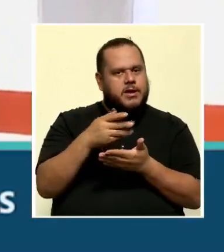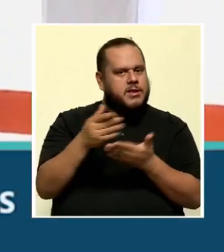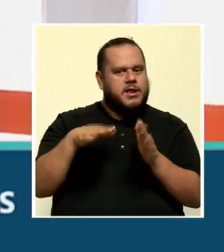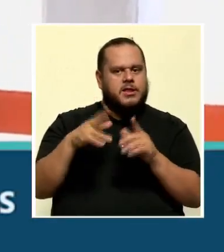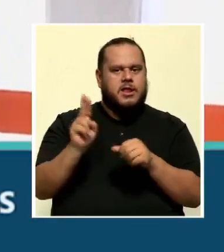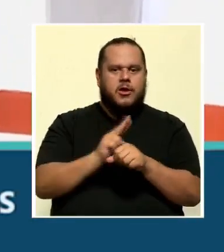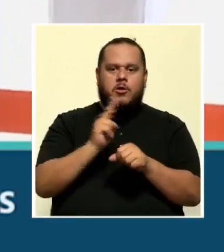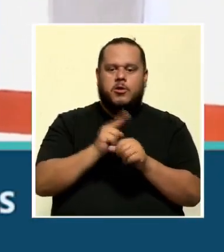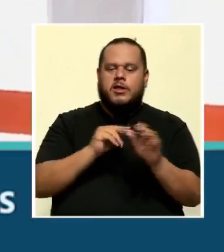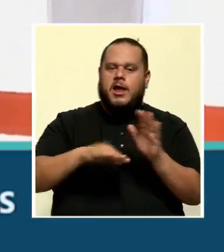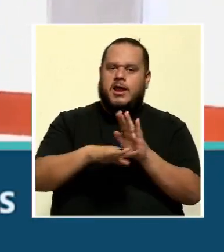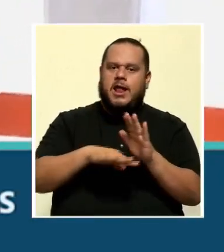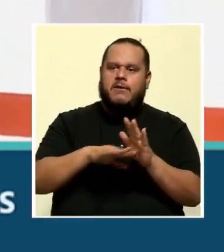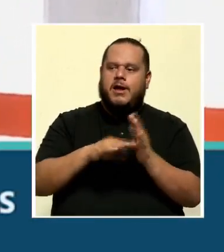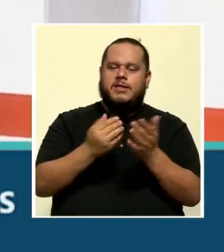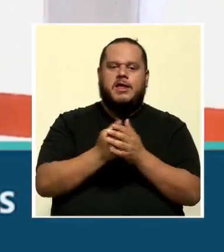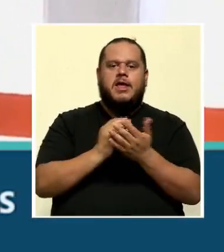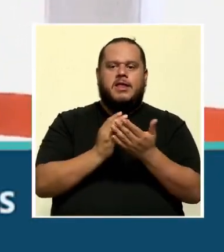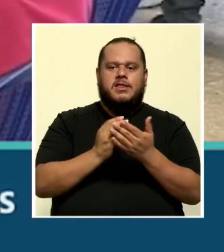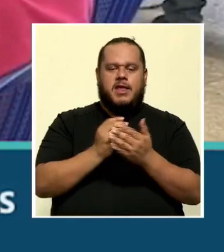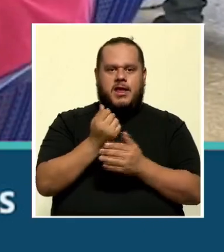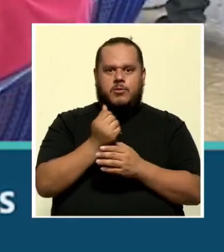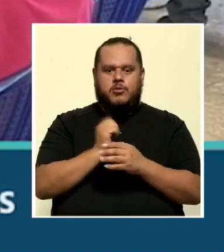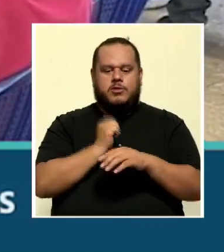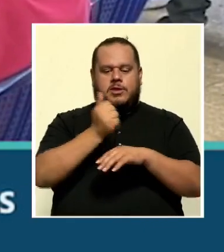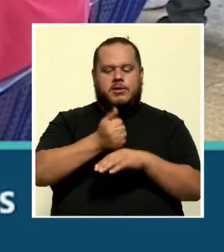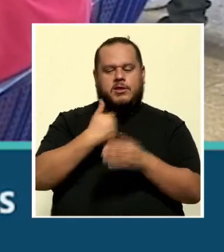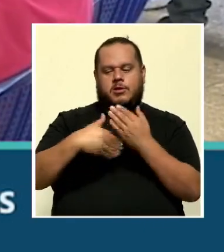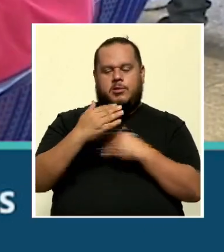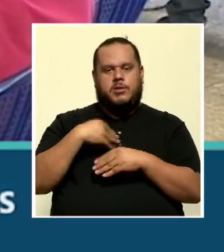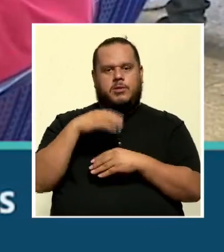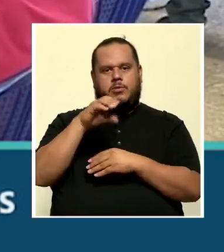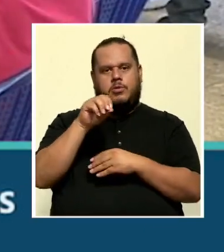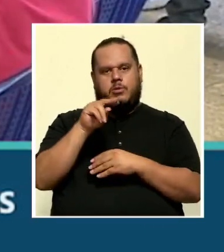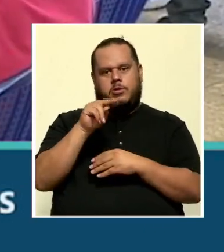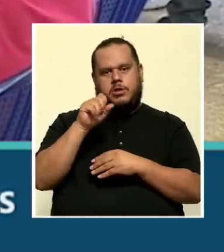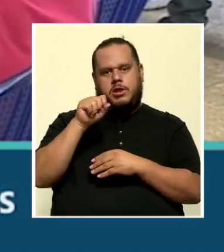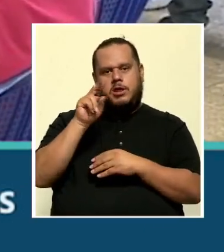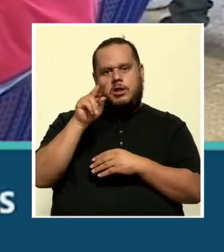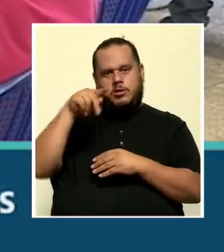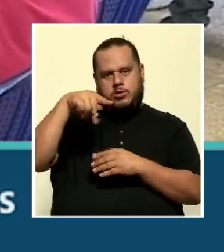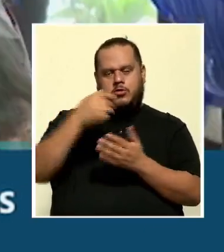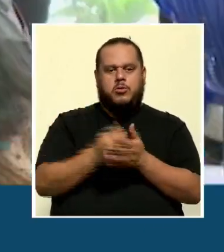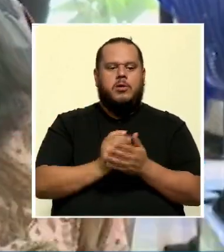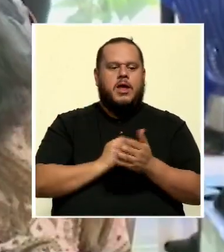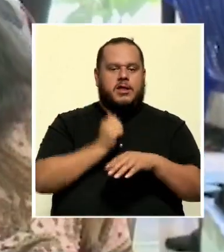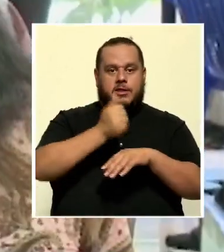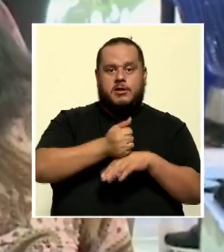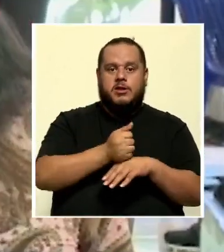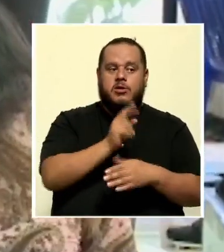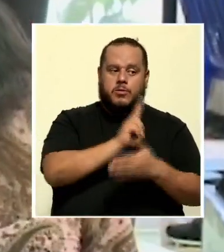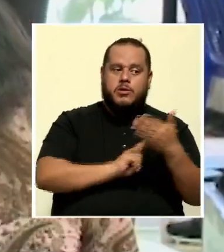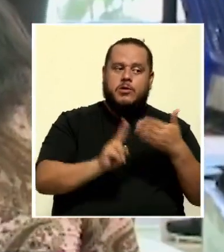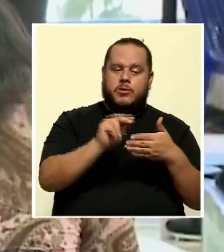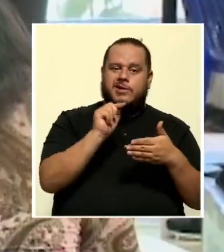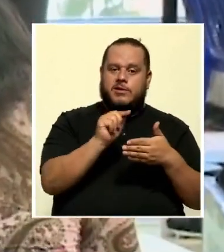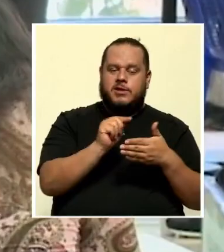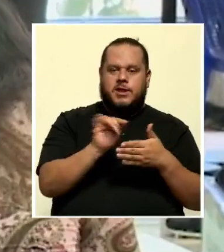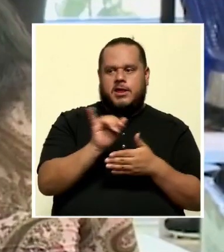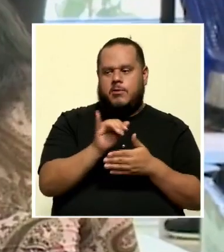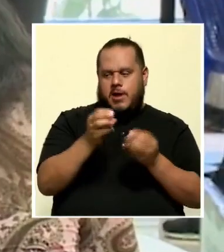del costo establecido anteriormente por el CONESUB, sugerido discrecionalmente por las universidades. Además,